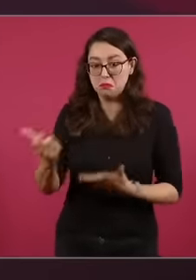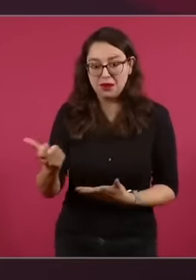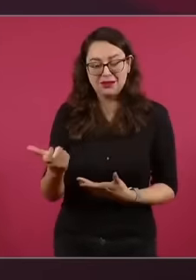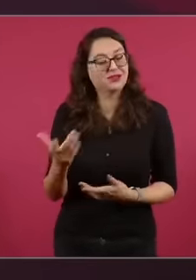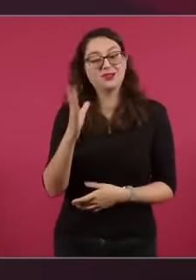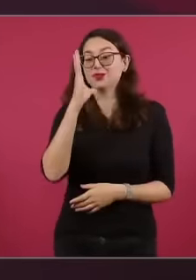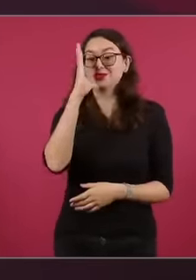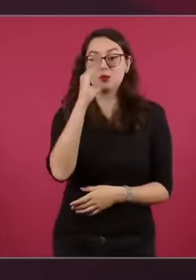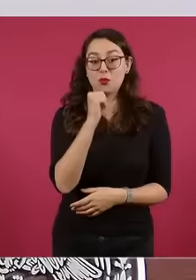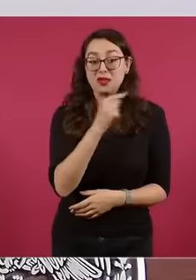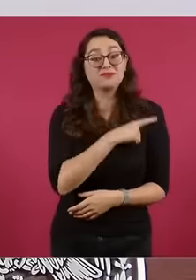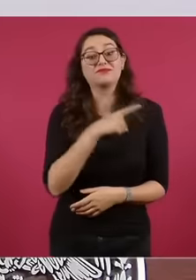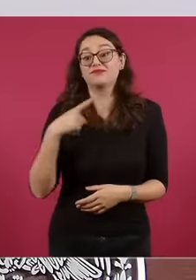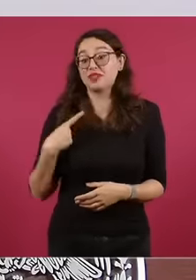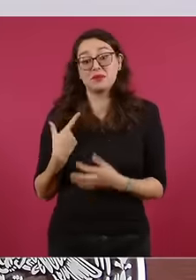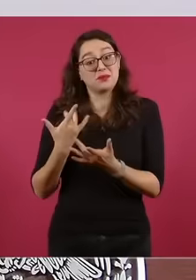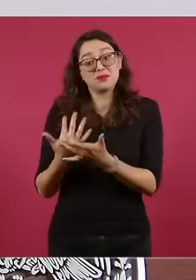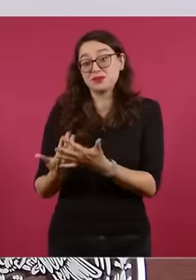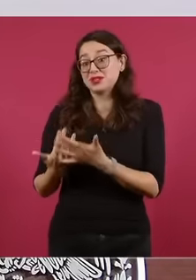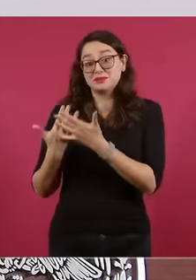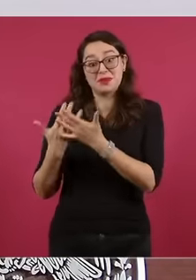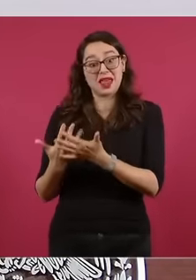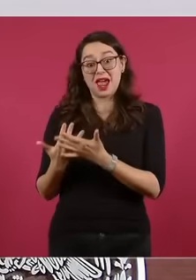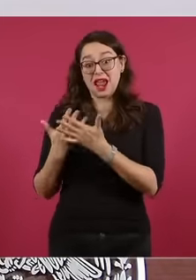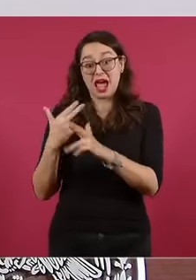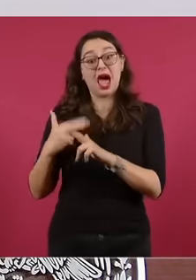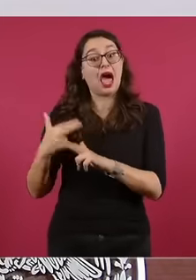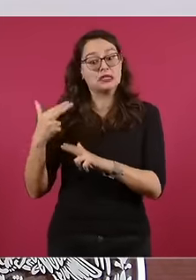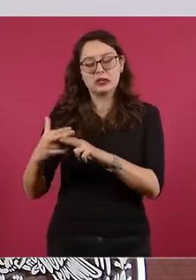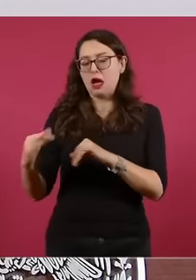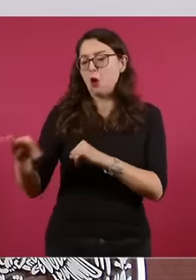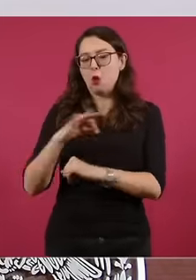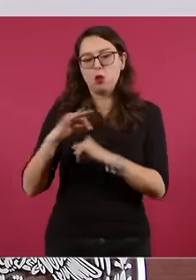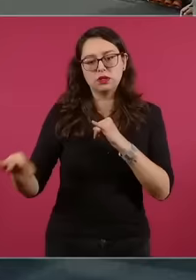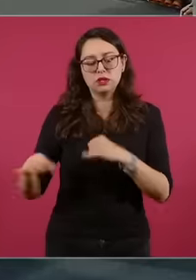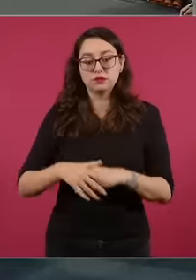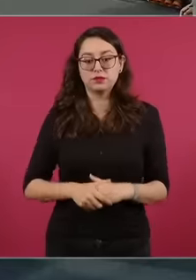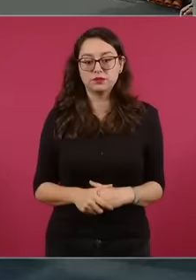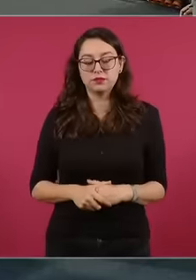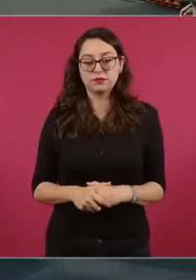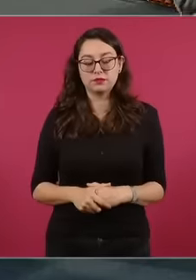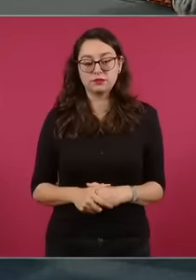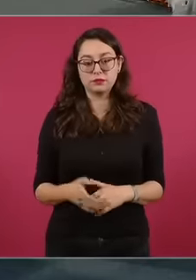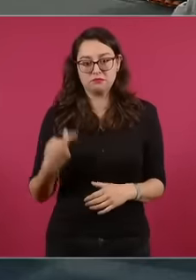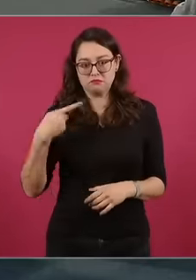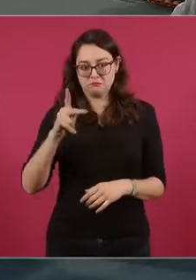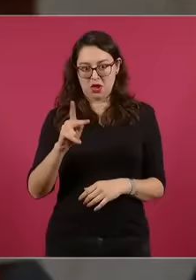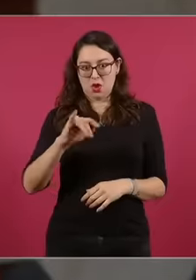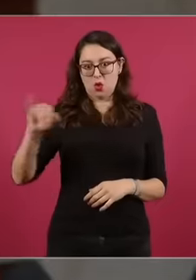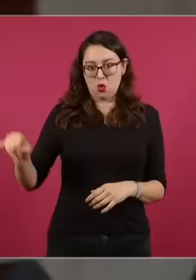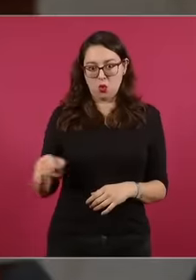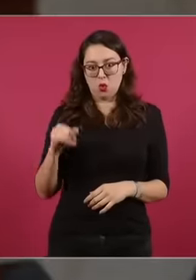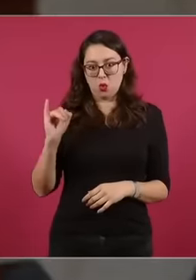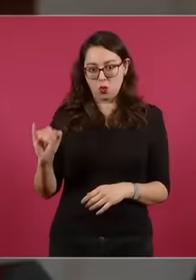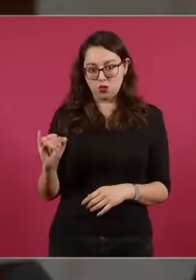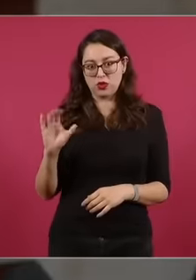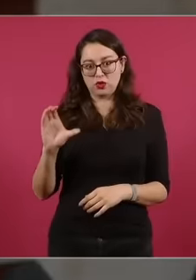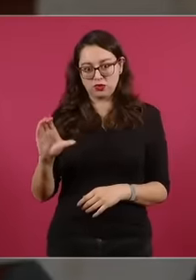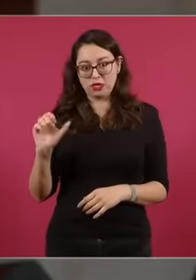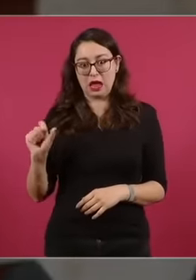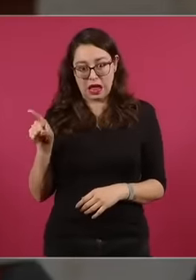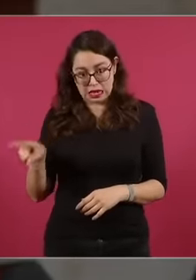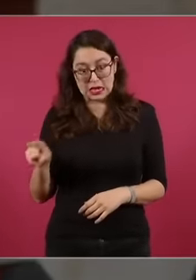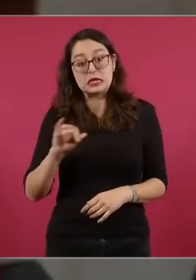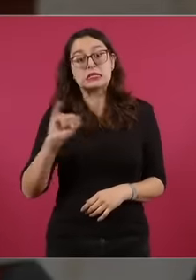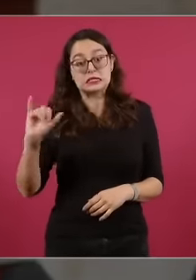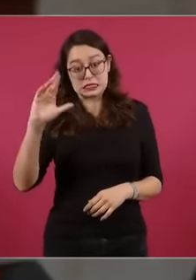Entonces, sin lugar a dudas, se tiene que esperar hasta la resolución final. Pero la misma Junta reconoció que dos corresponsales, sí, el